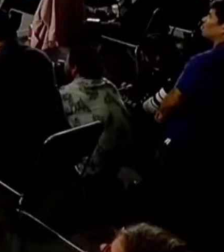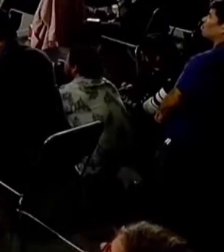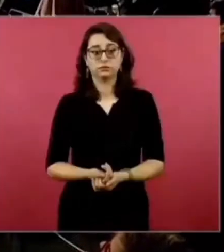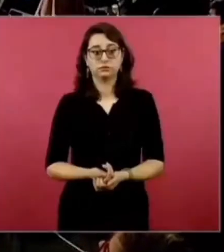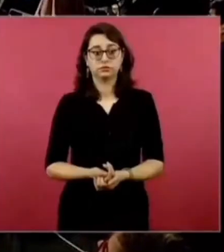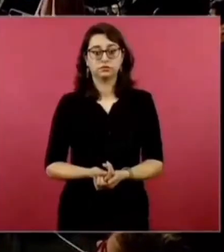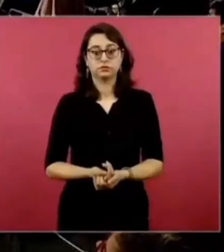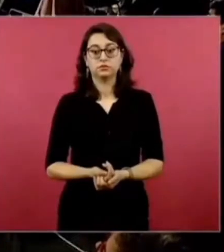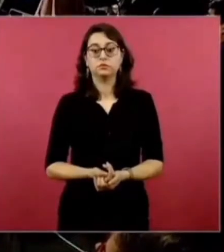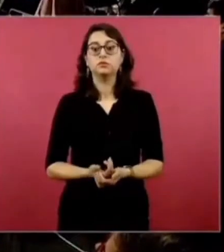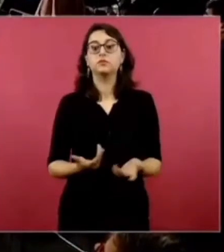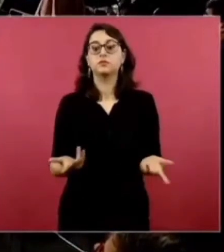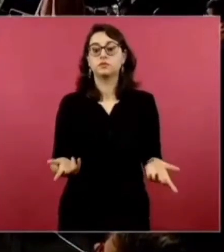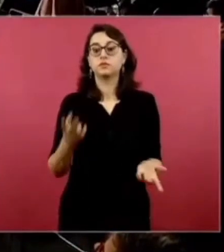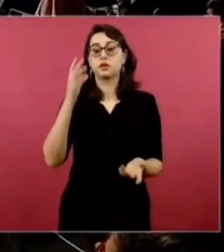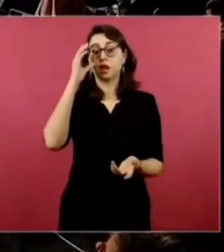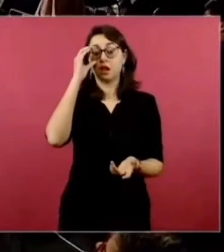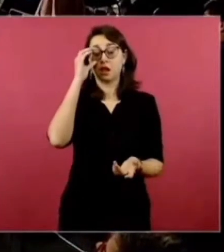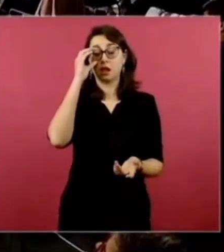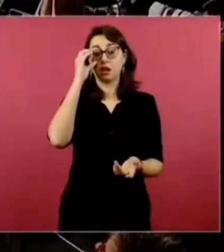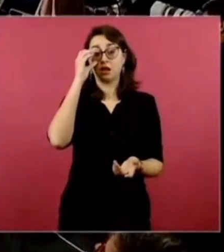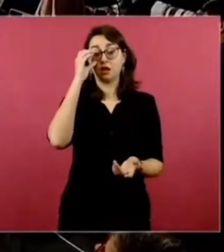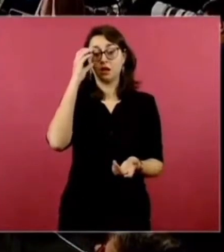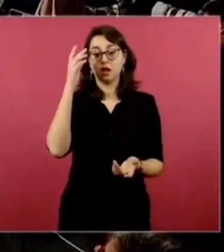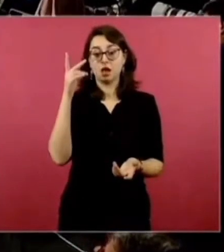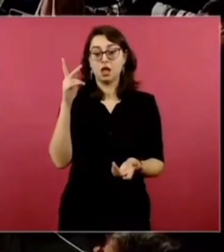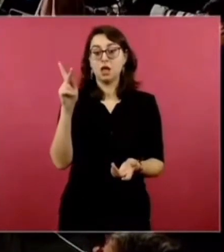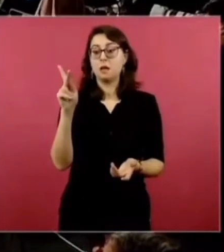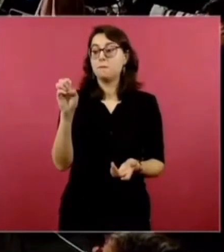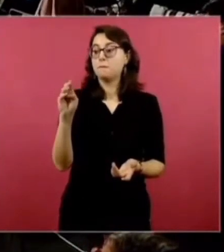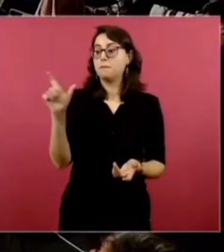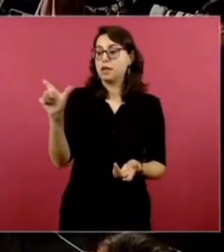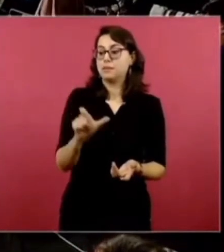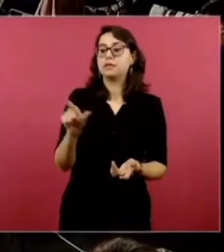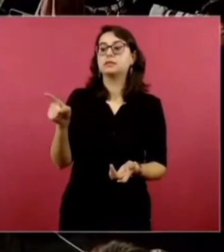A ver lo de la deuda de Pemex, nada más para que